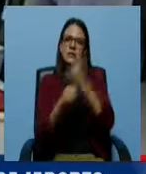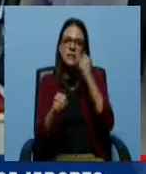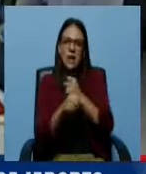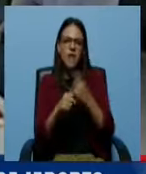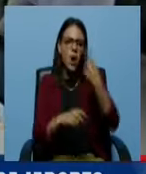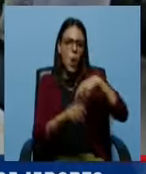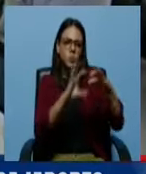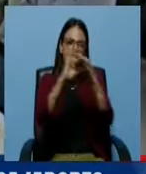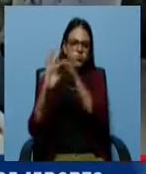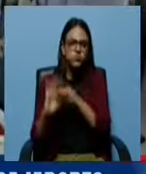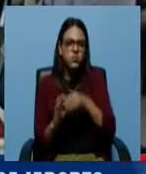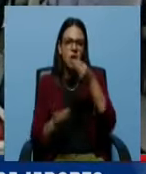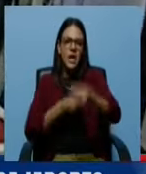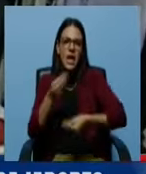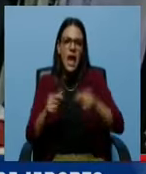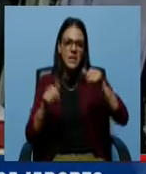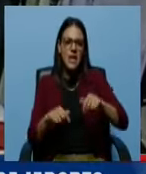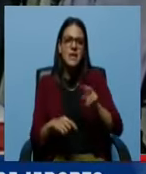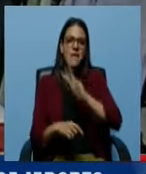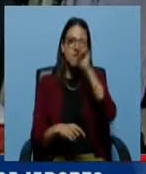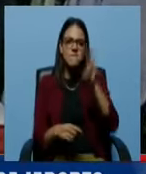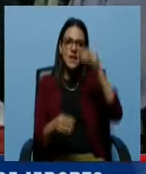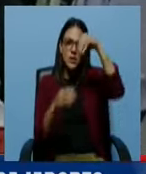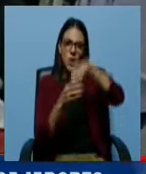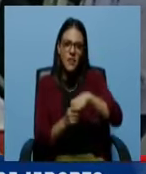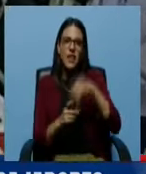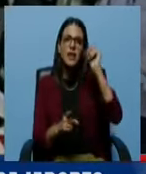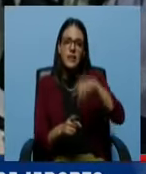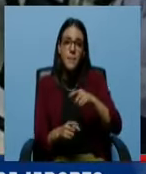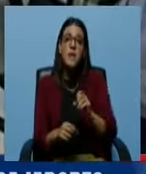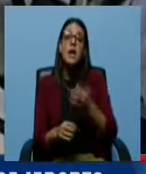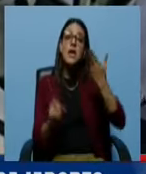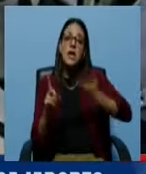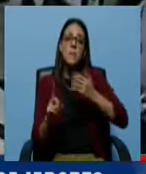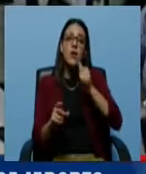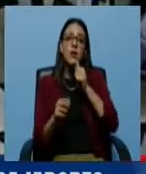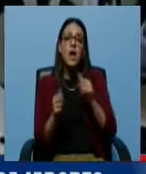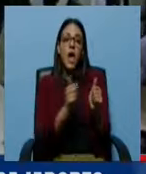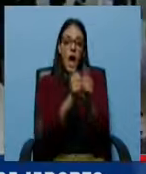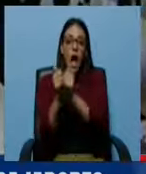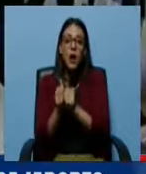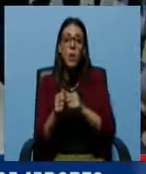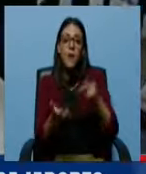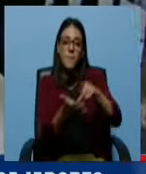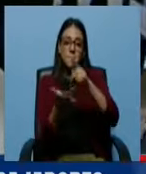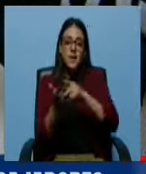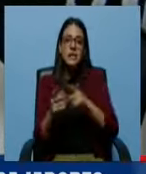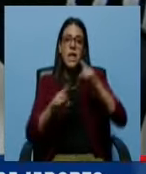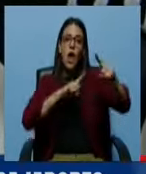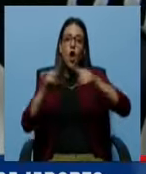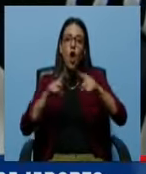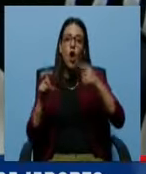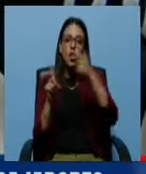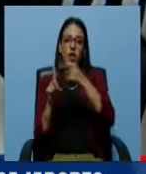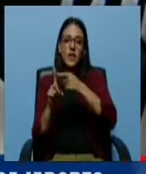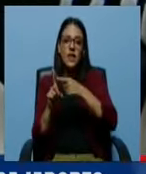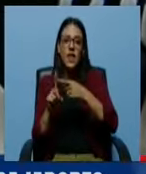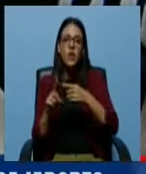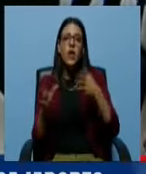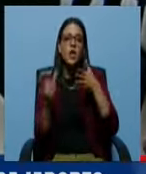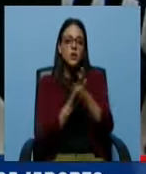común en nuestro país. Además, resaltar también quienes lo acompañan. Está presente la coordinadora de la